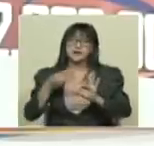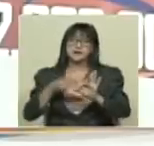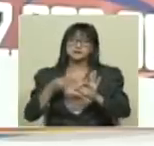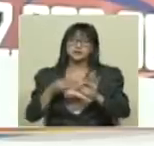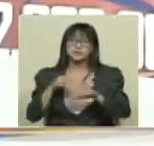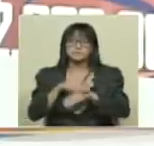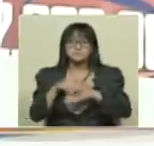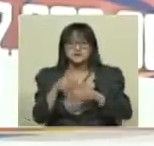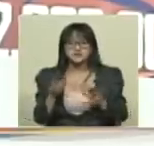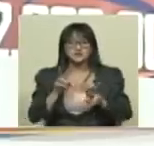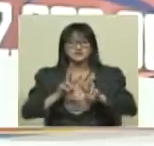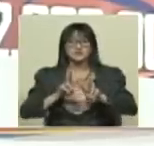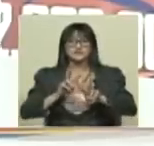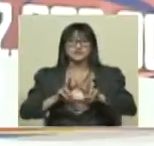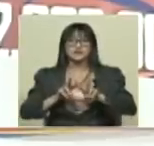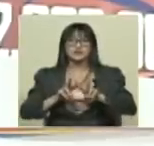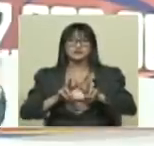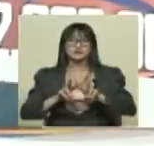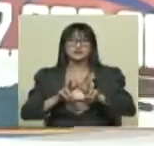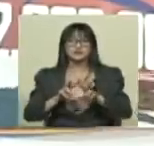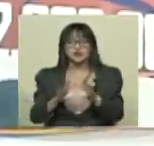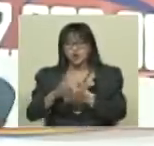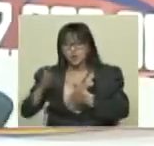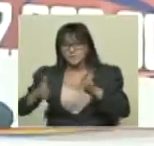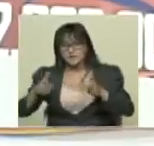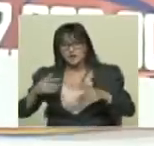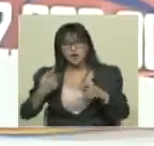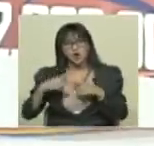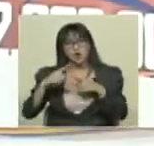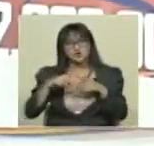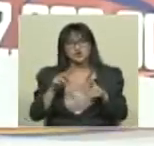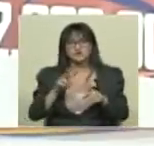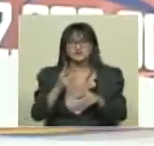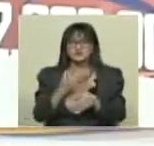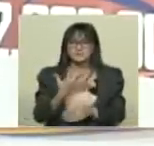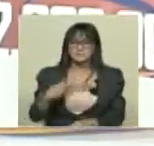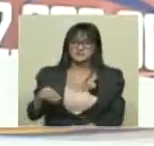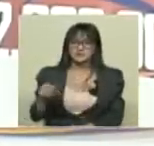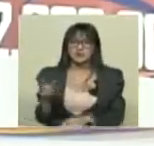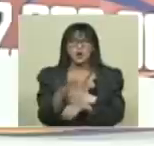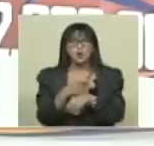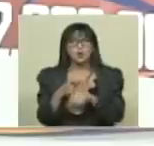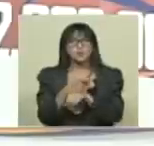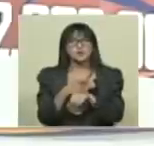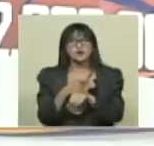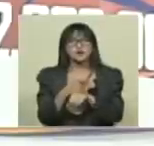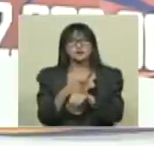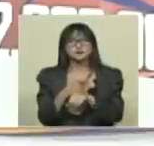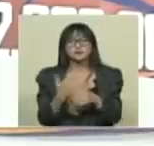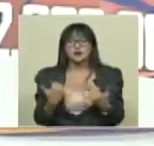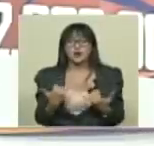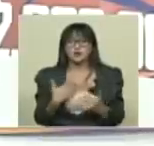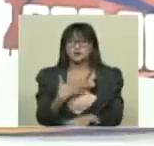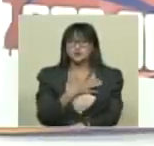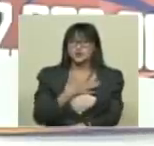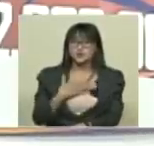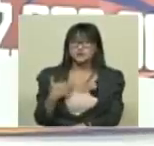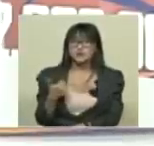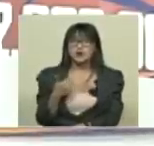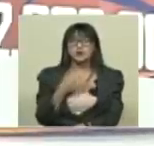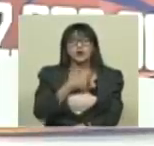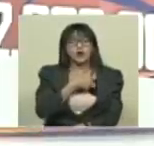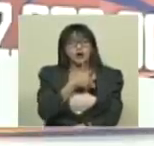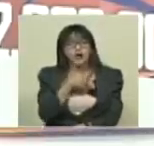de Vivienda Villarroel, compañeros ministros, vicepresidentes de gobierno, yo quiero que